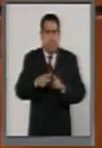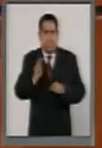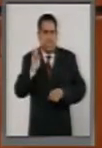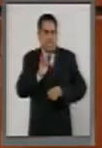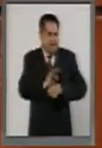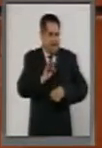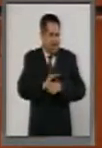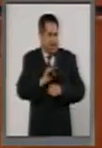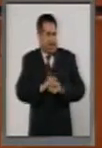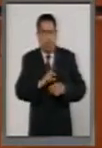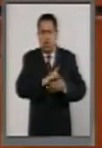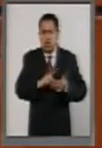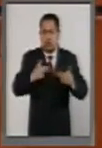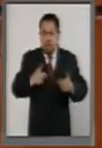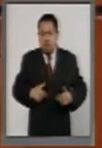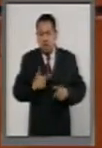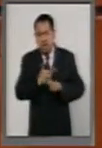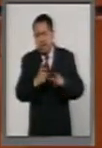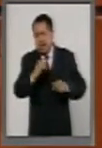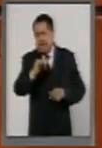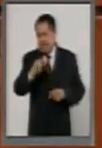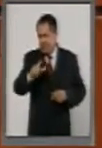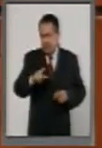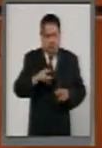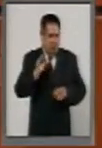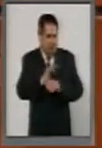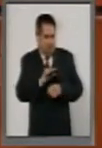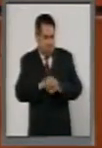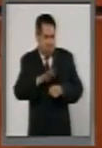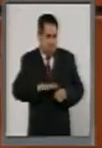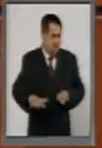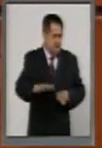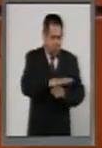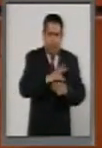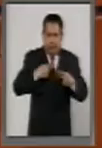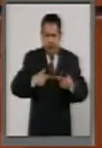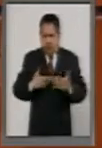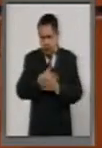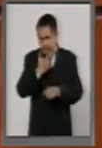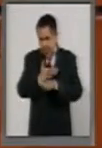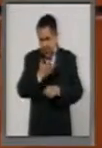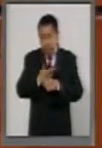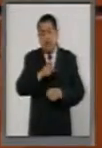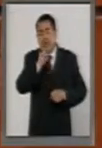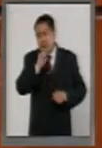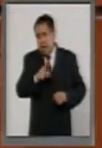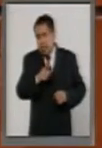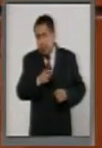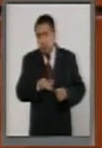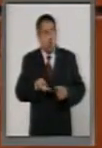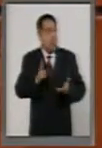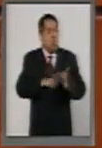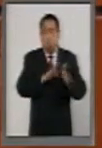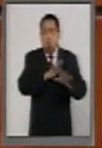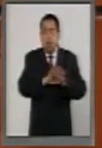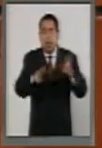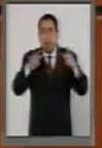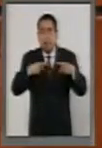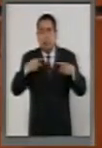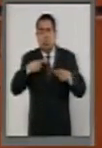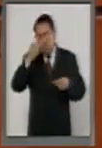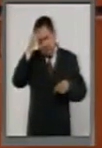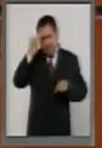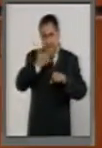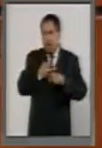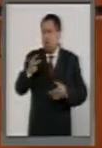los derechos humanos y libertades civiles de la población estadounidense, sino de cualquier